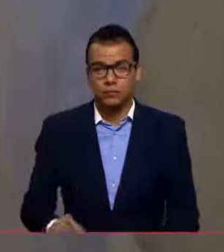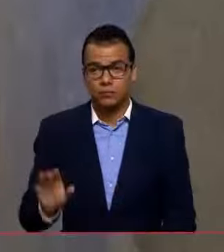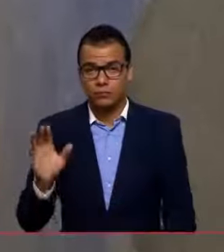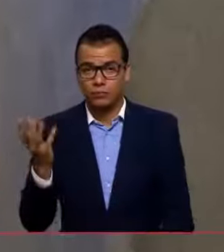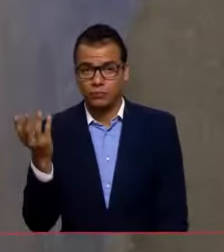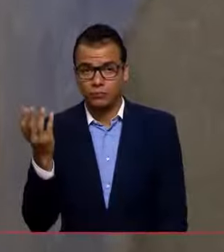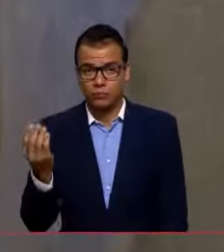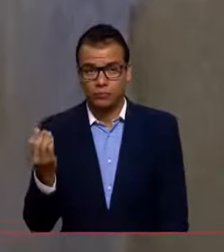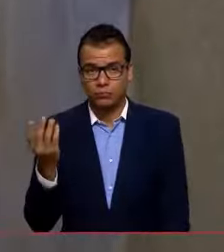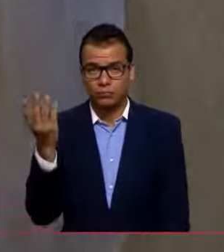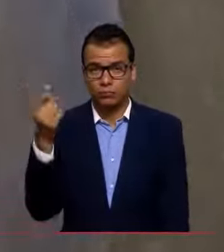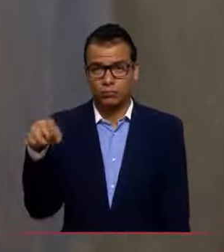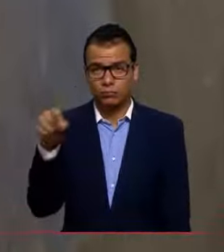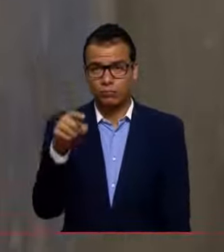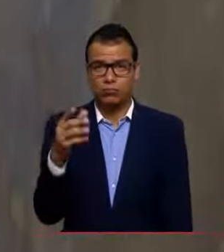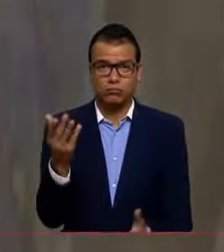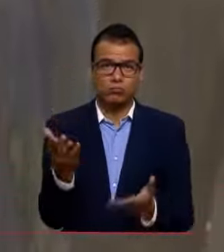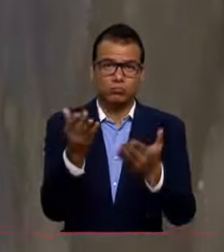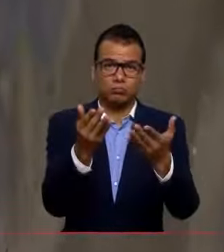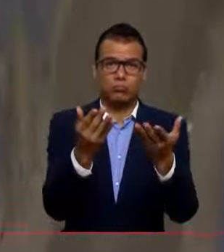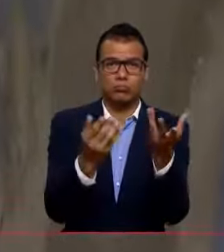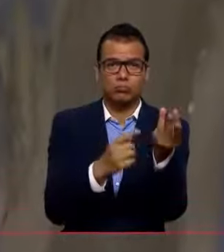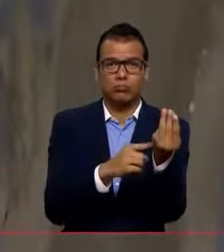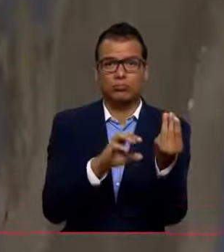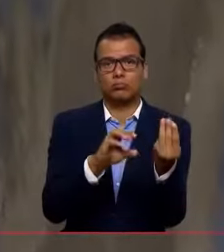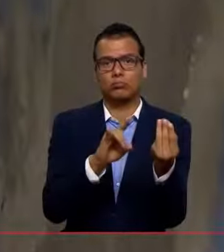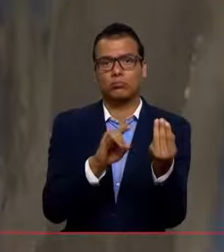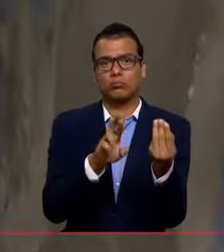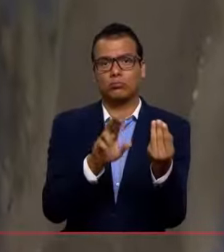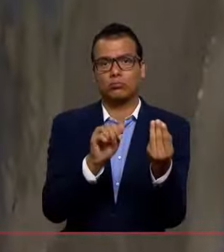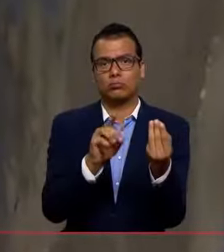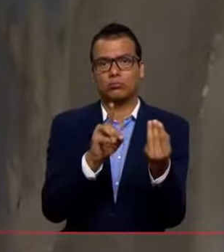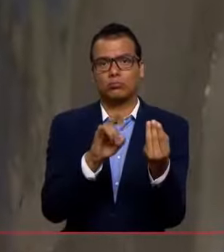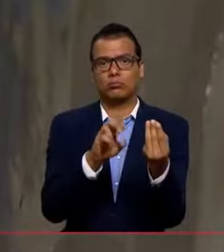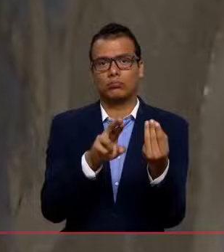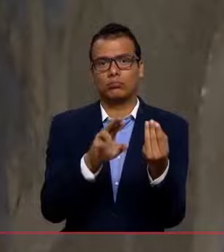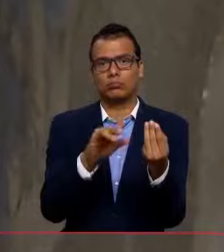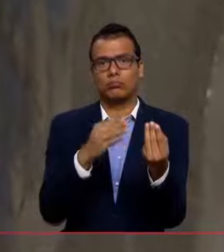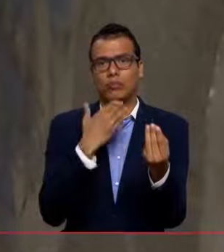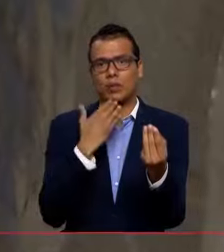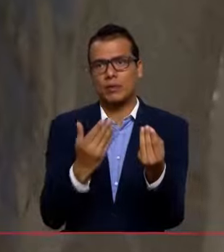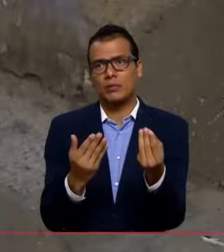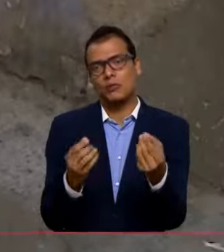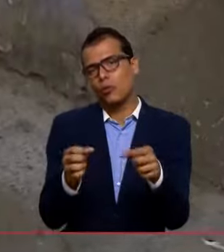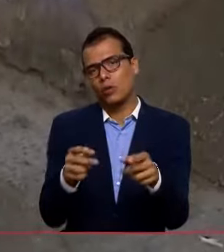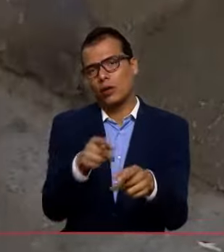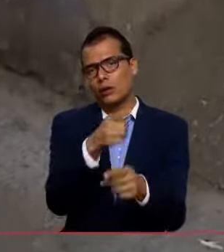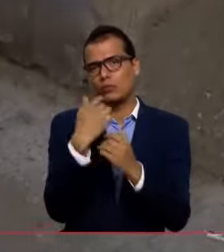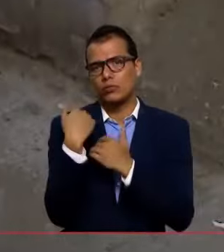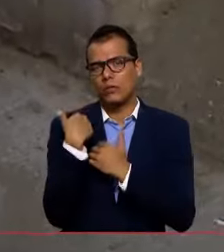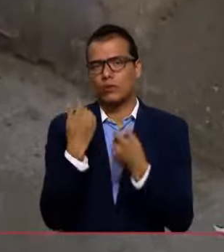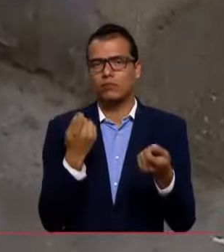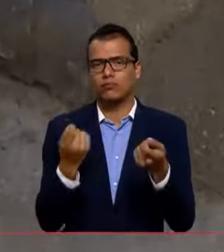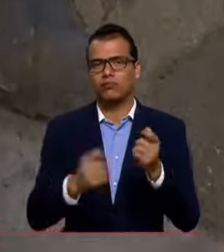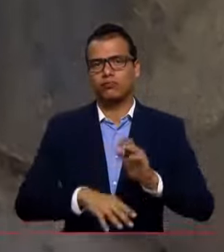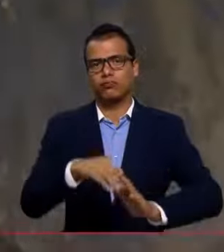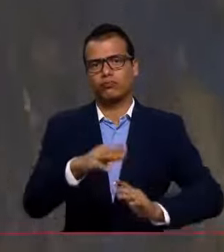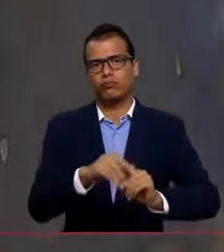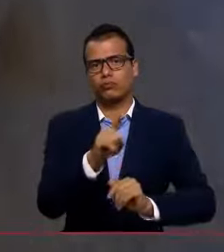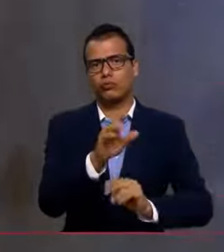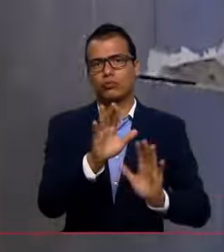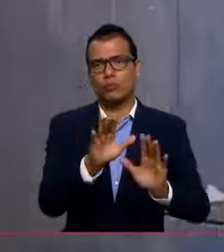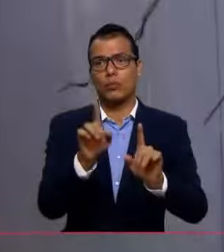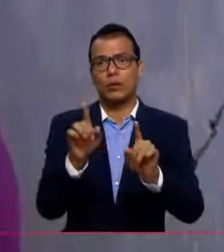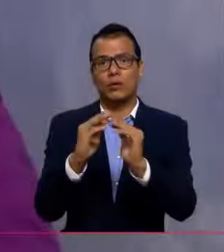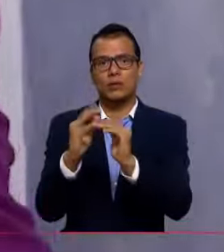curaduría urbana. Digamos que hay una autonomía de las curadurías para este tipo de procedimientos. La casa o el sitio donde